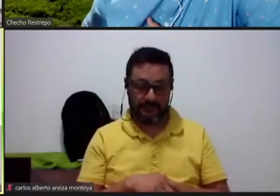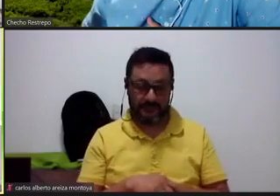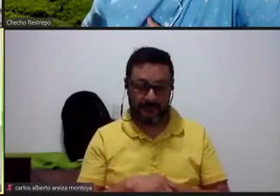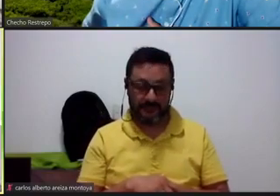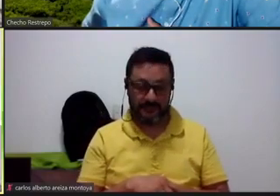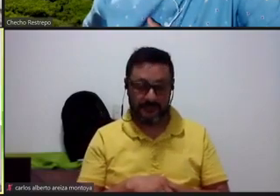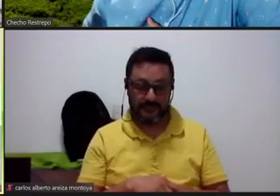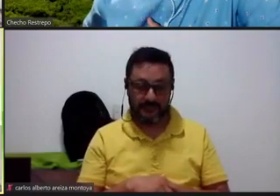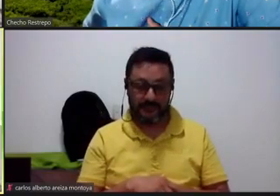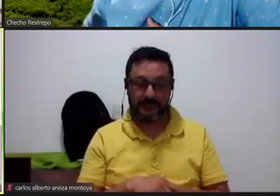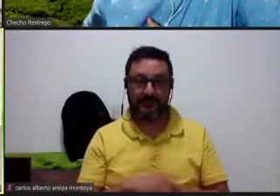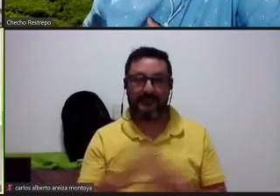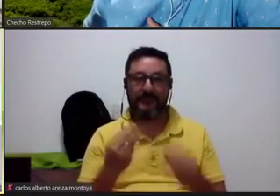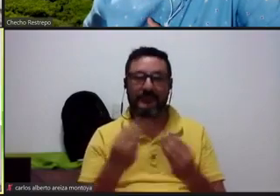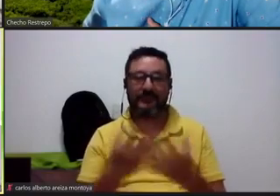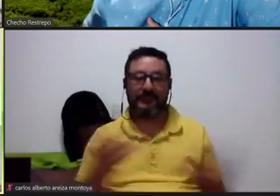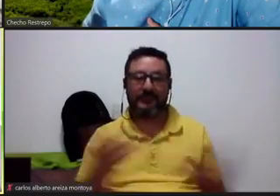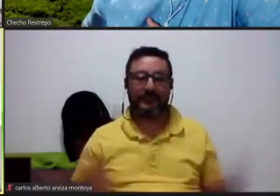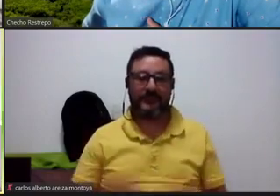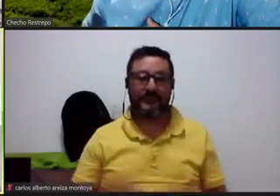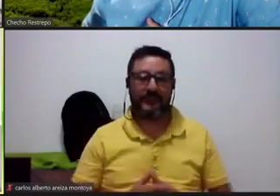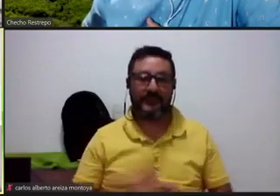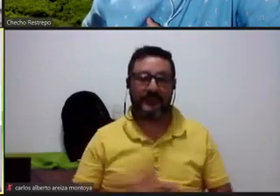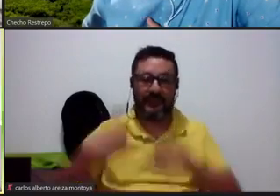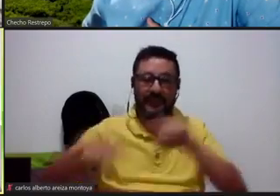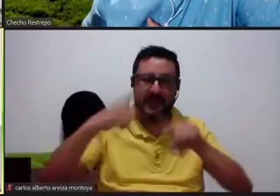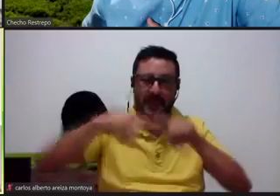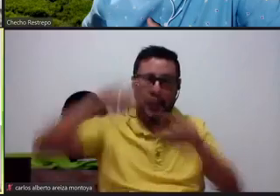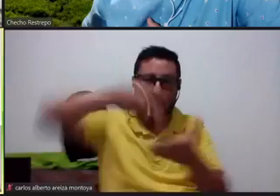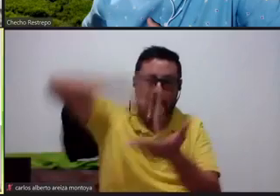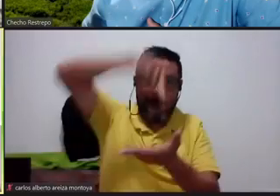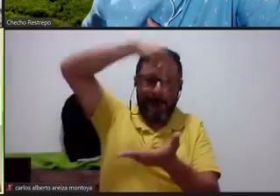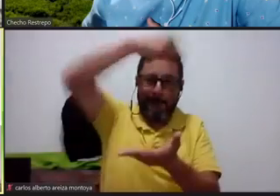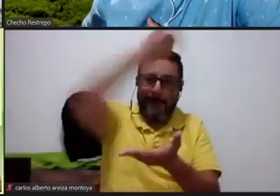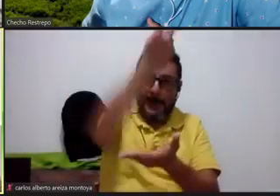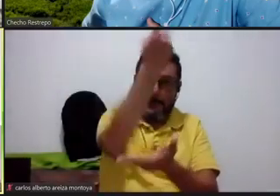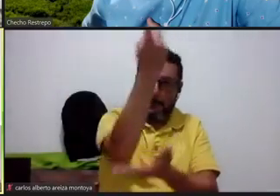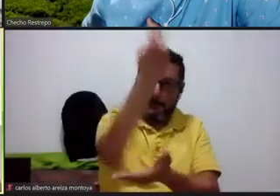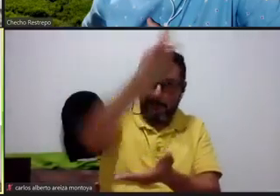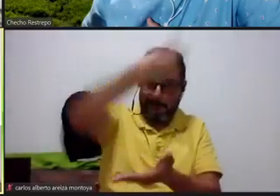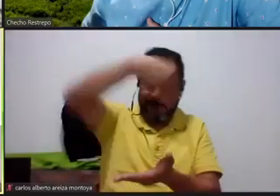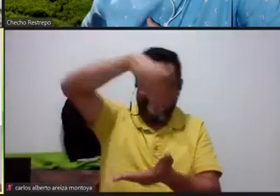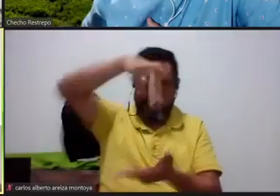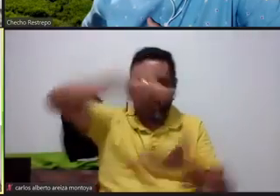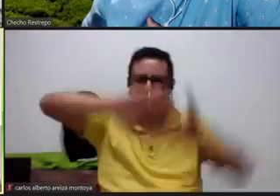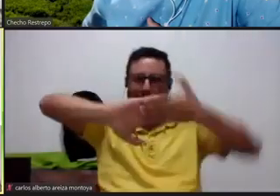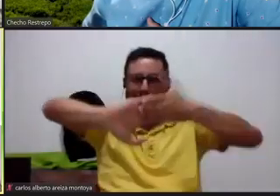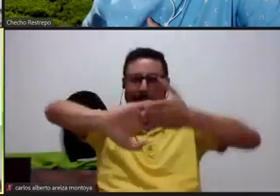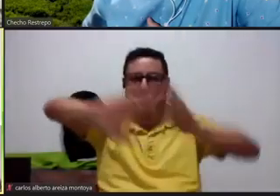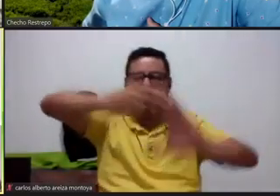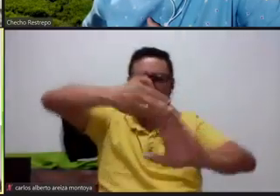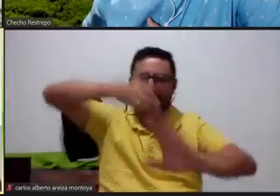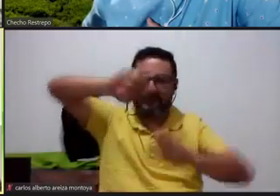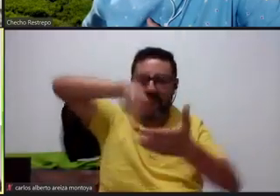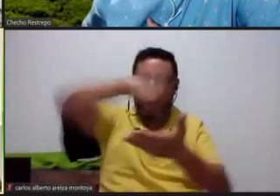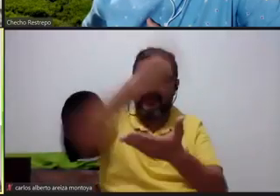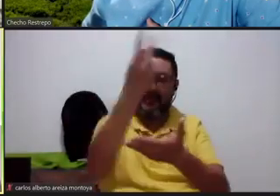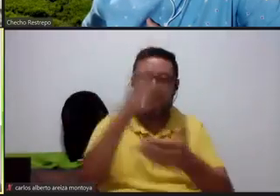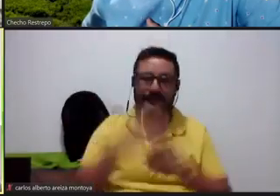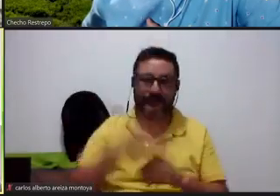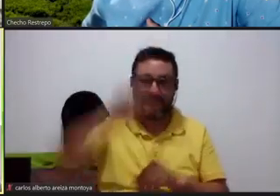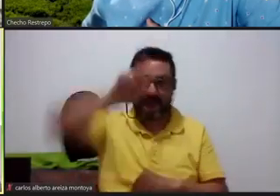muchos estilos, no sé, acrobáticos, continuar como con esa formación gimnástica para los